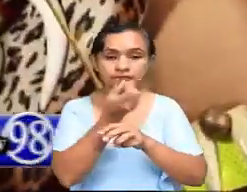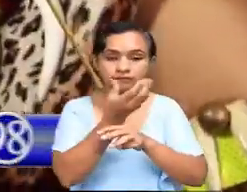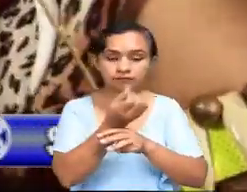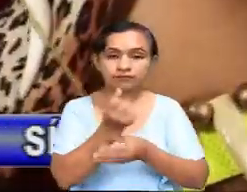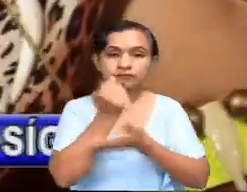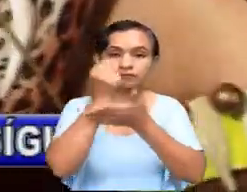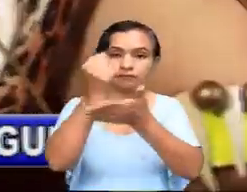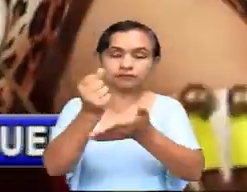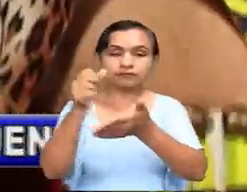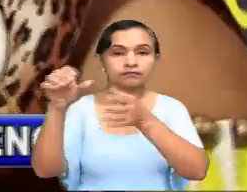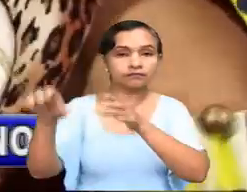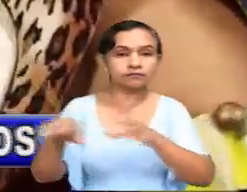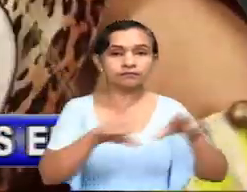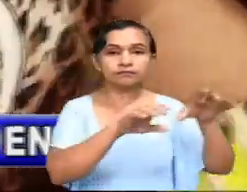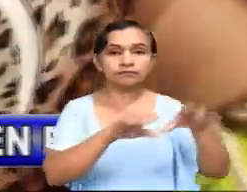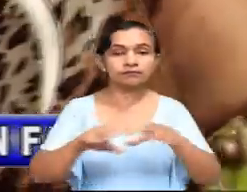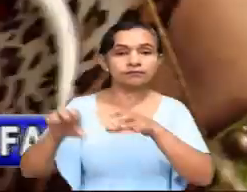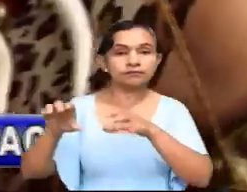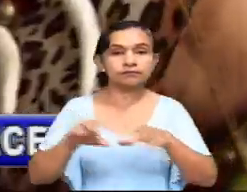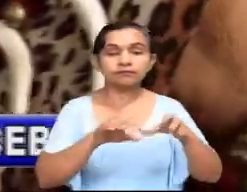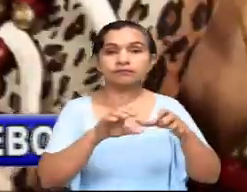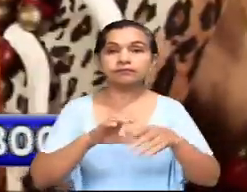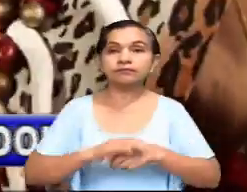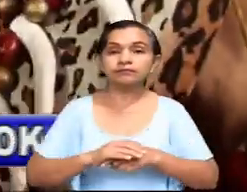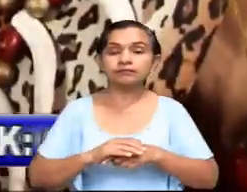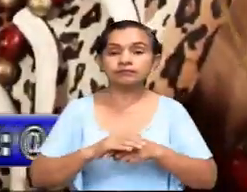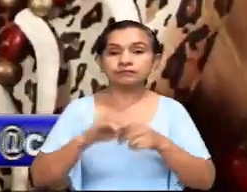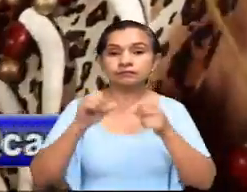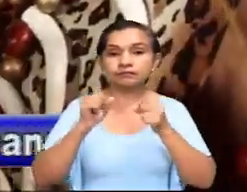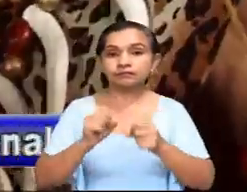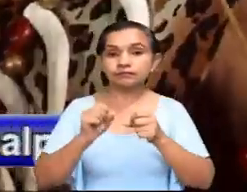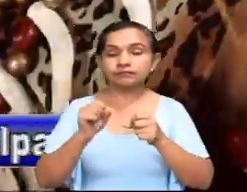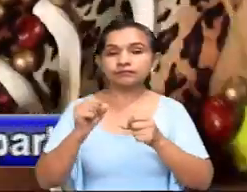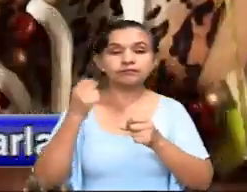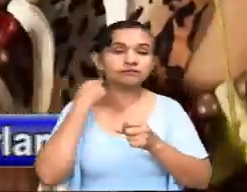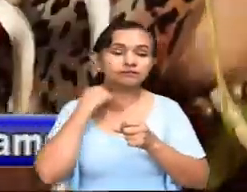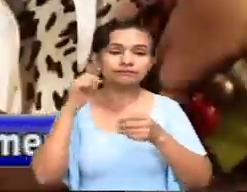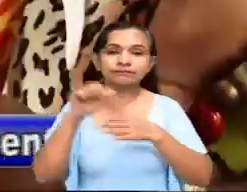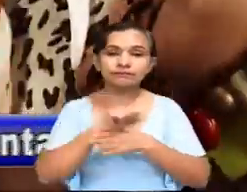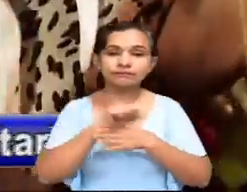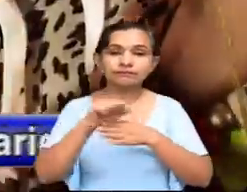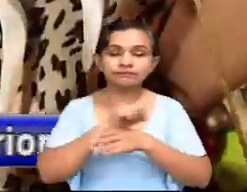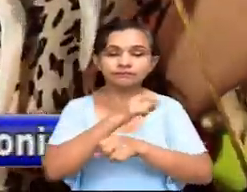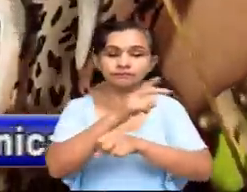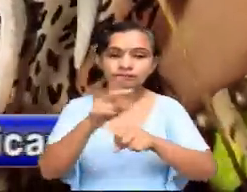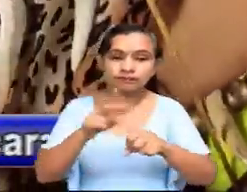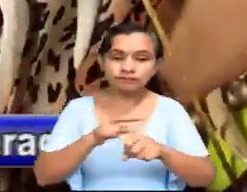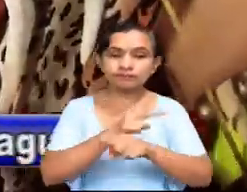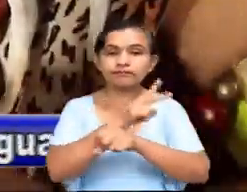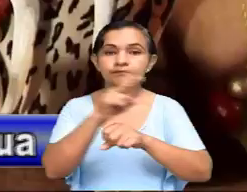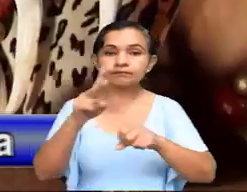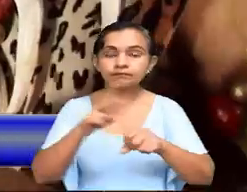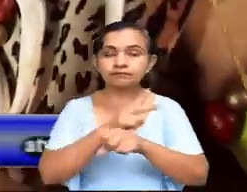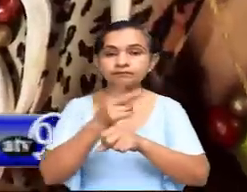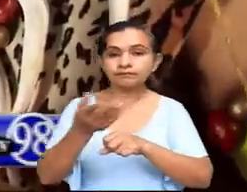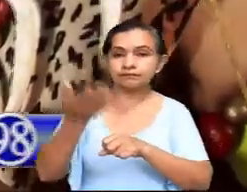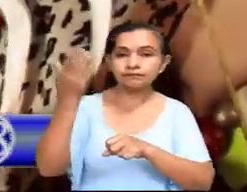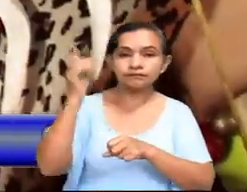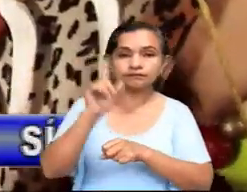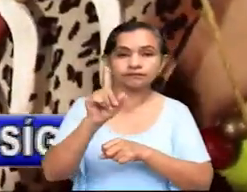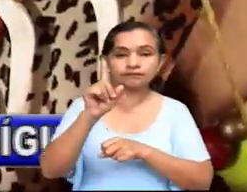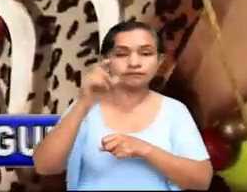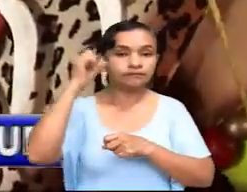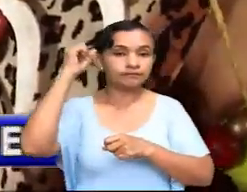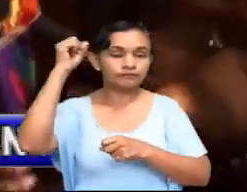capitalina para esta festividad, para la cual Oscar Ruiz ha estado ensayando 2 horas diarias desde el pasado